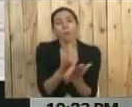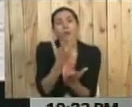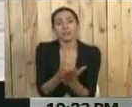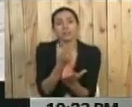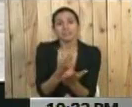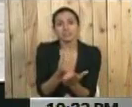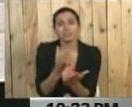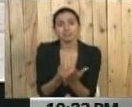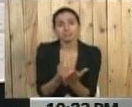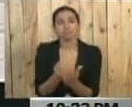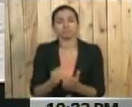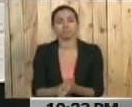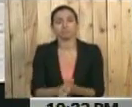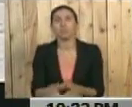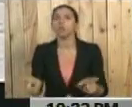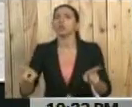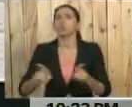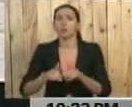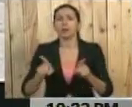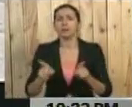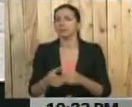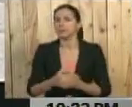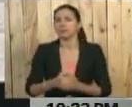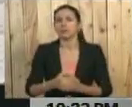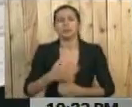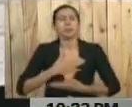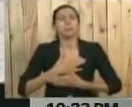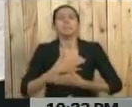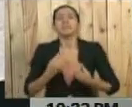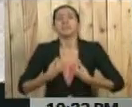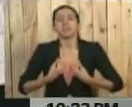como encomendaría mi vida misma.